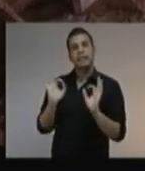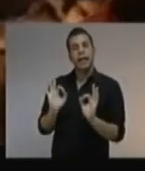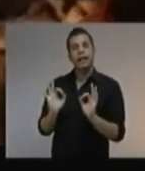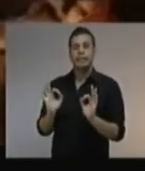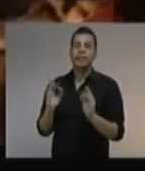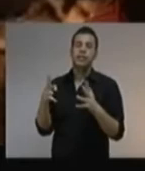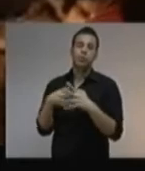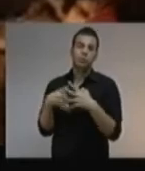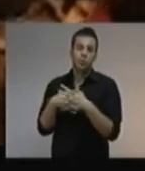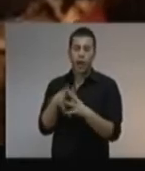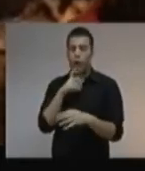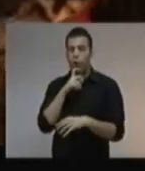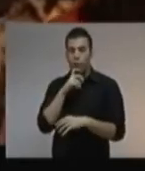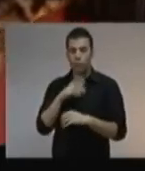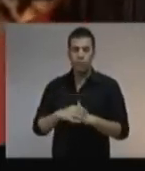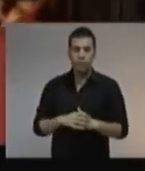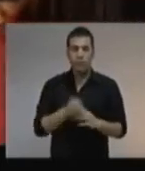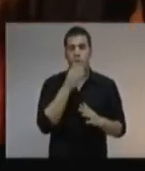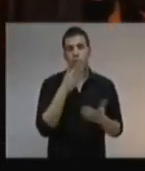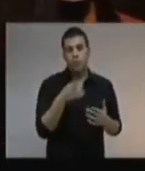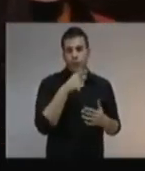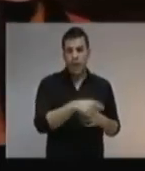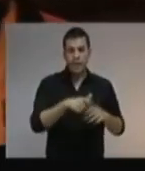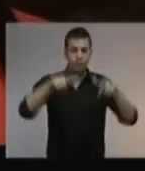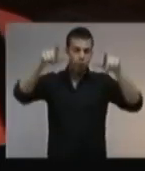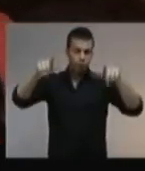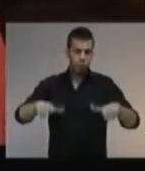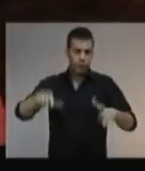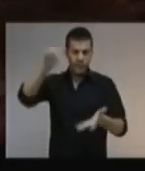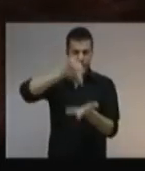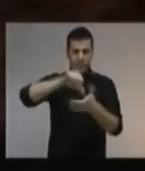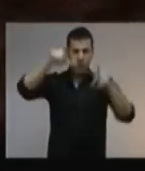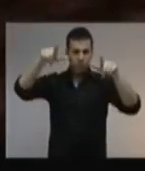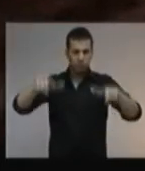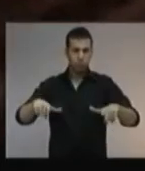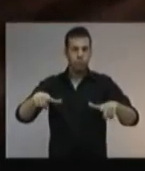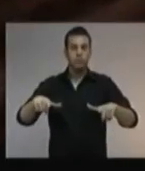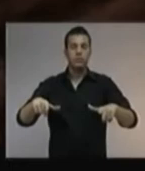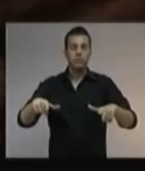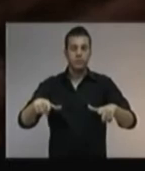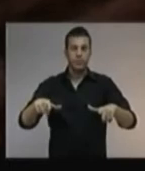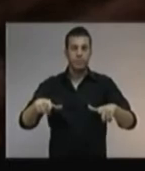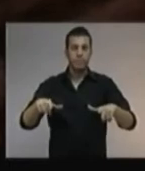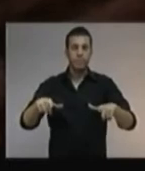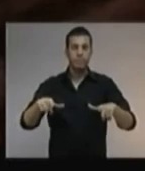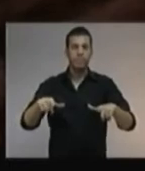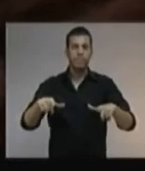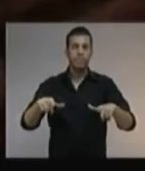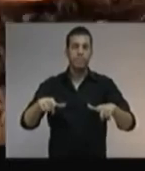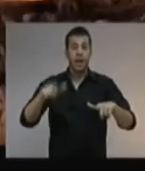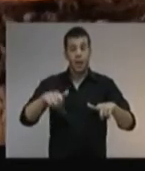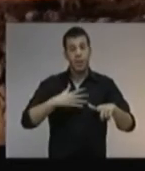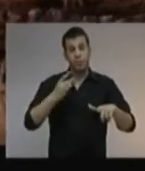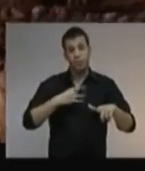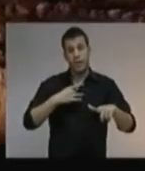de esta civilización? Bueno, tiene un gran cuarto central alrededor del cual se suelen abrir